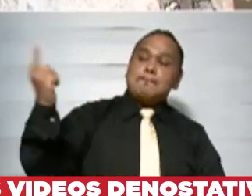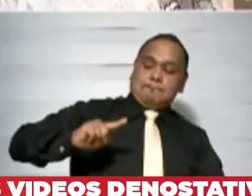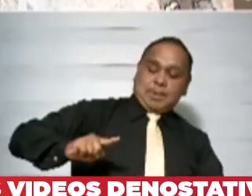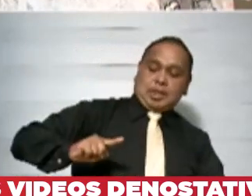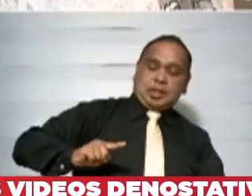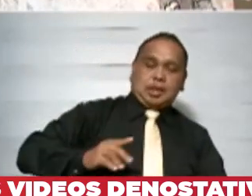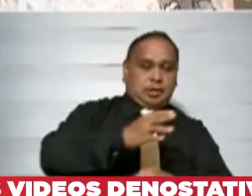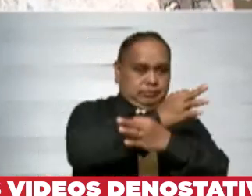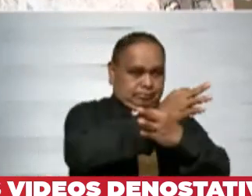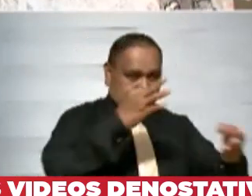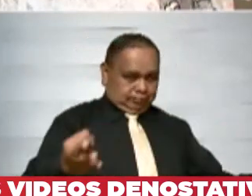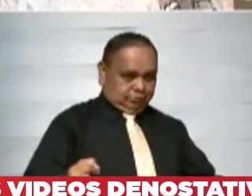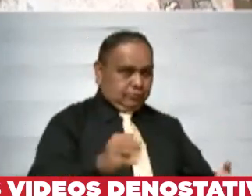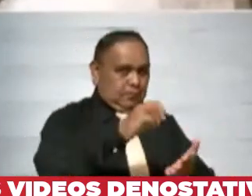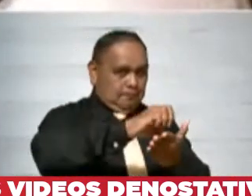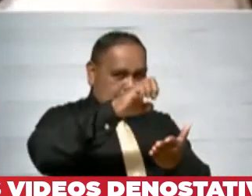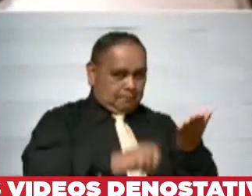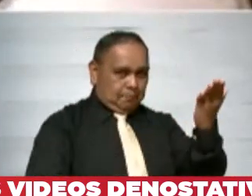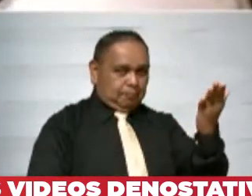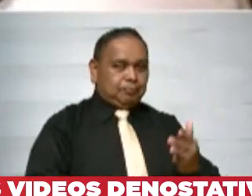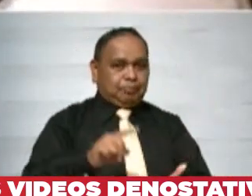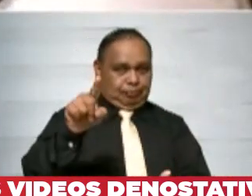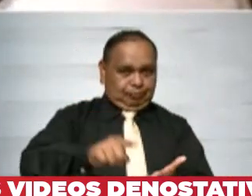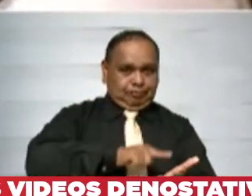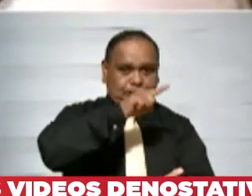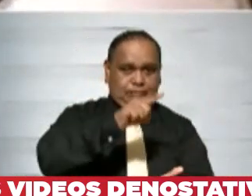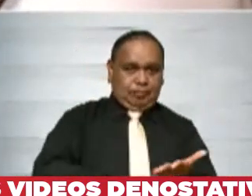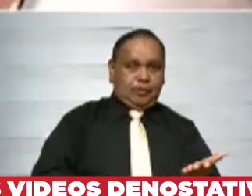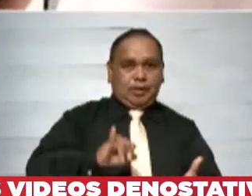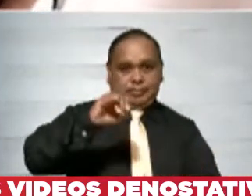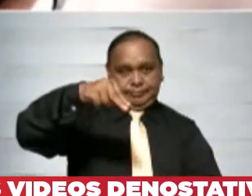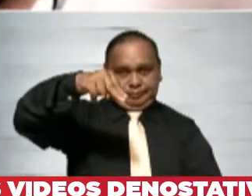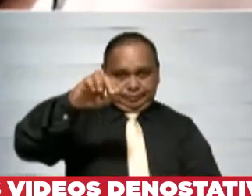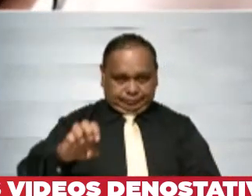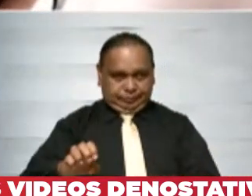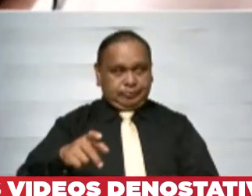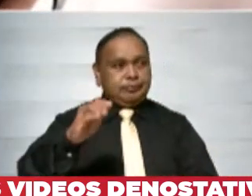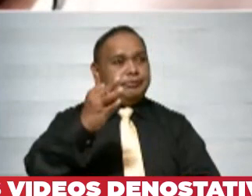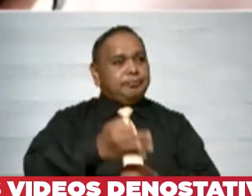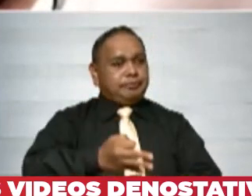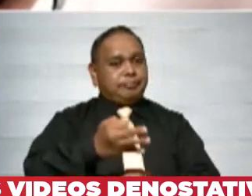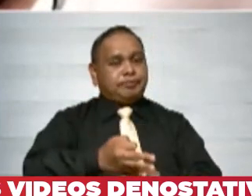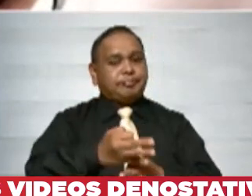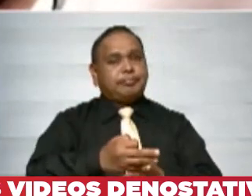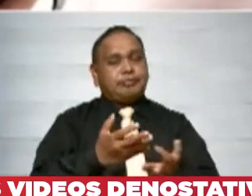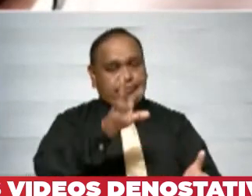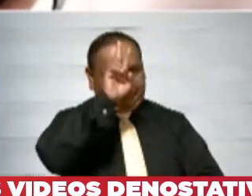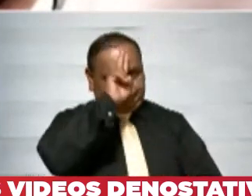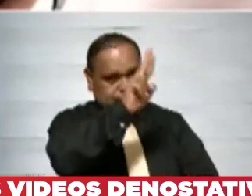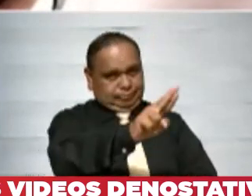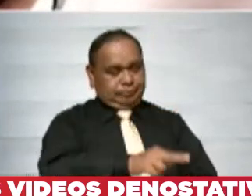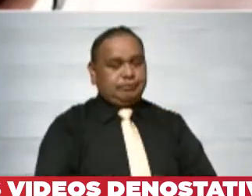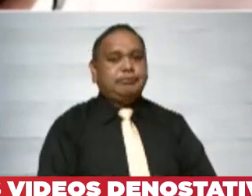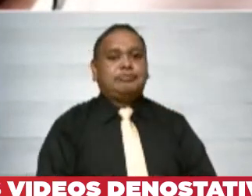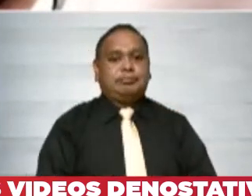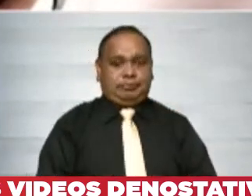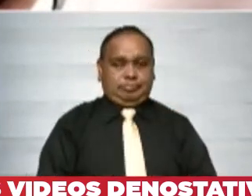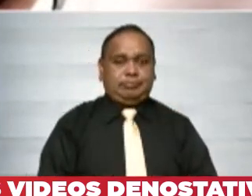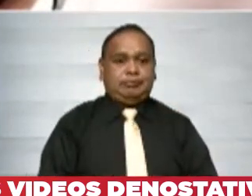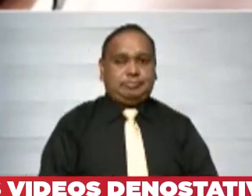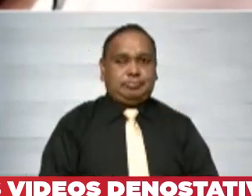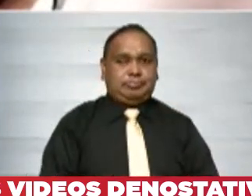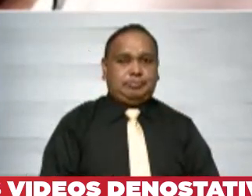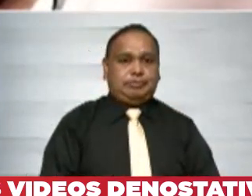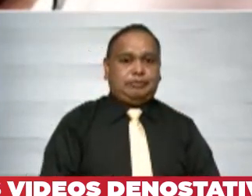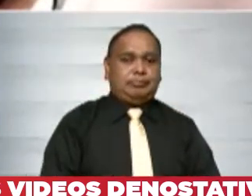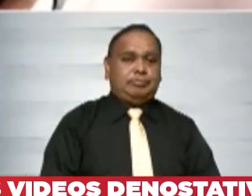qué pasaba con los procedimientos electorales. Recuerde, y dando seguimiento, pasar ahorita también a la resolución ya que emitió el Instituto Electoral de las